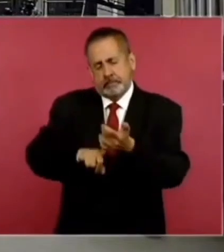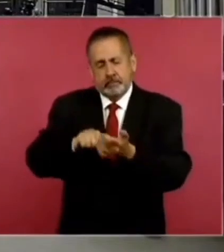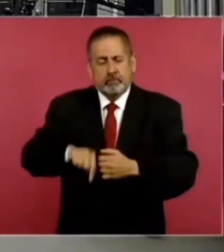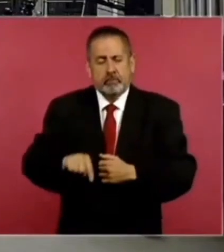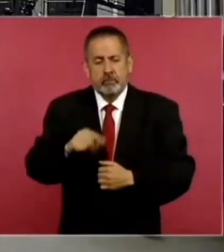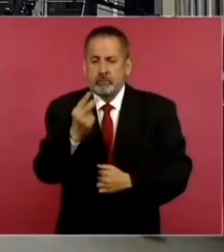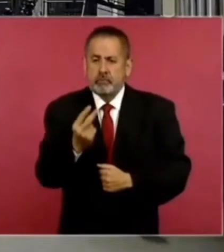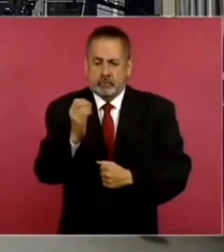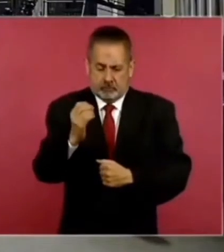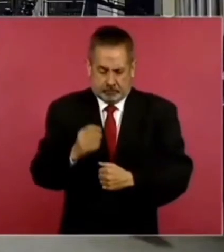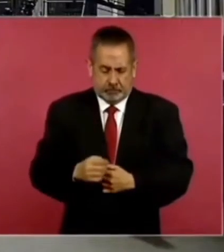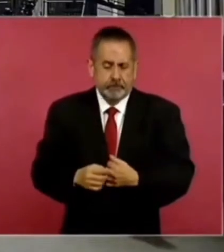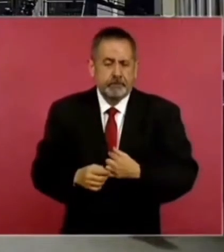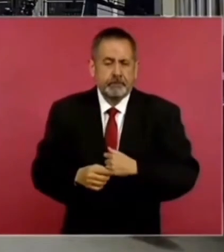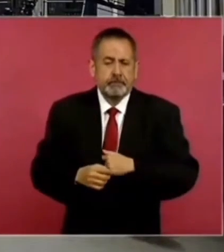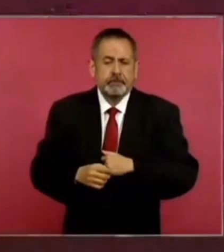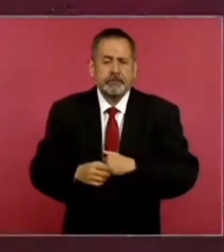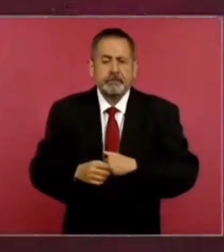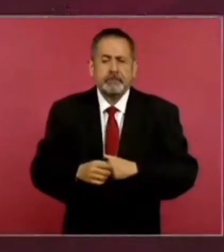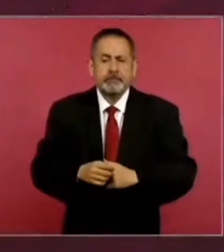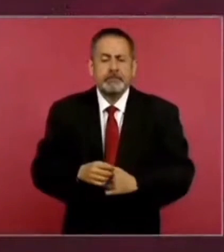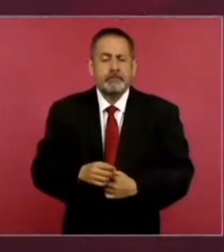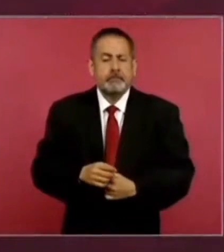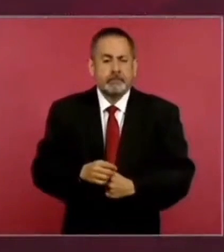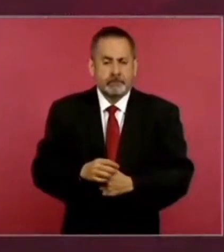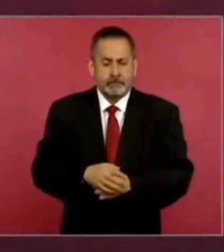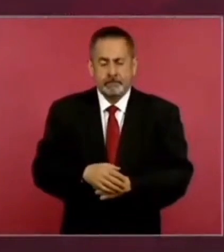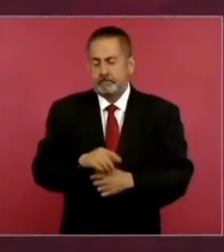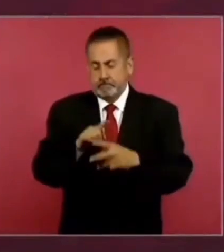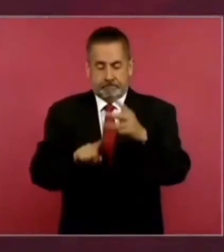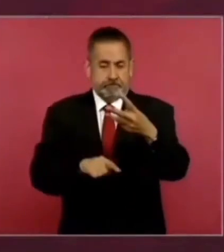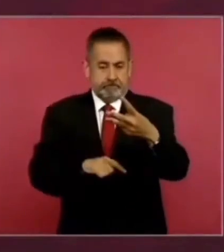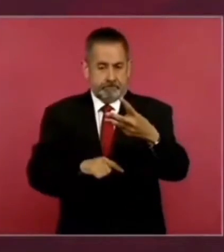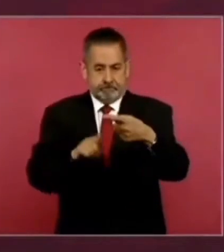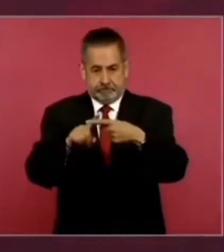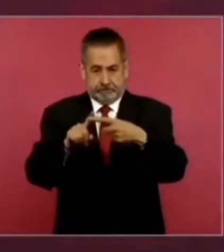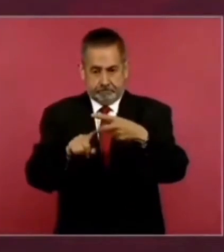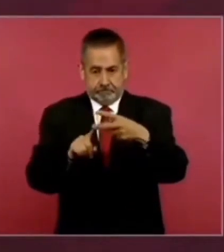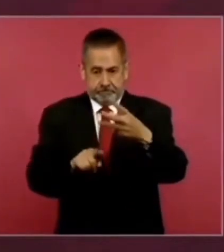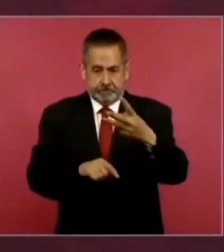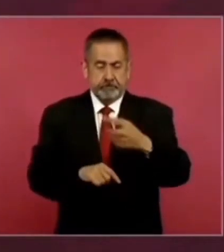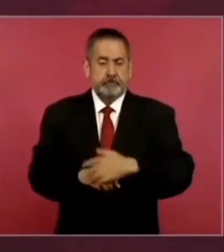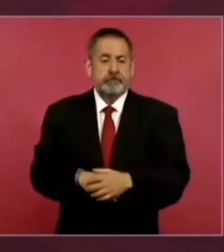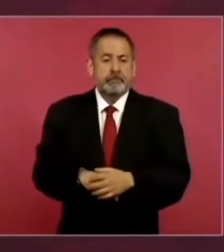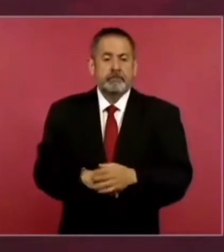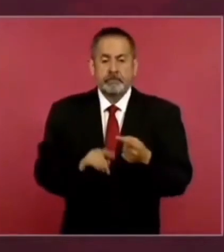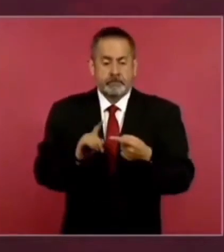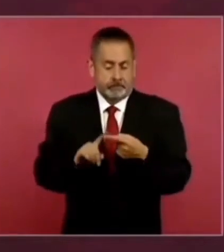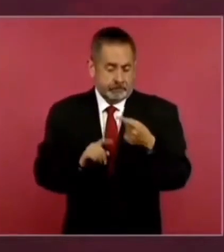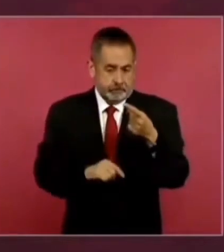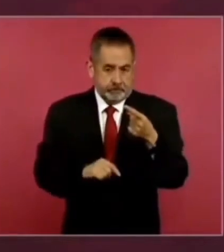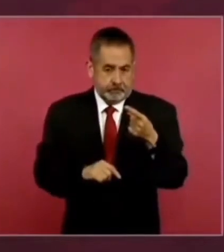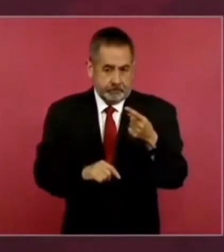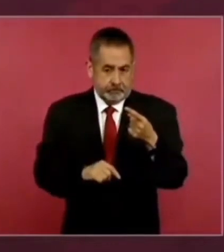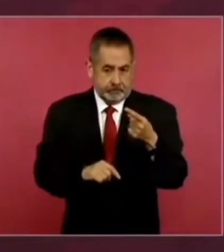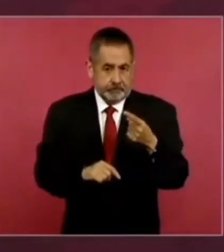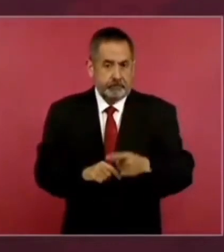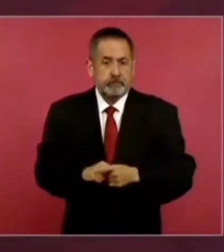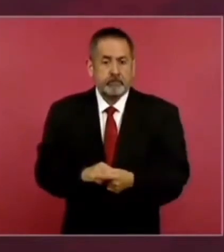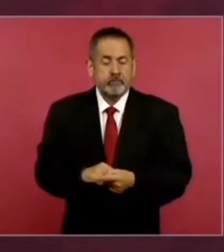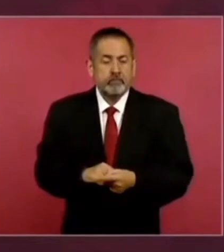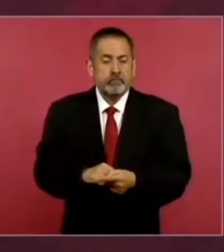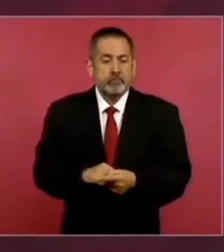presidente. Bueno, 3 cosas. Primero, que